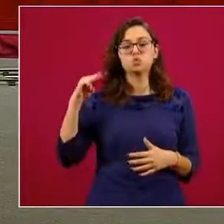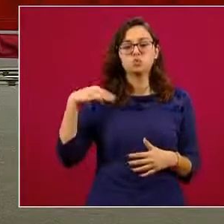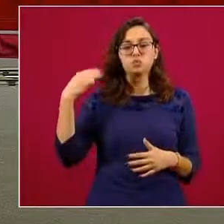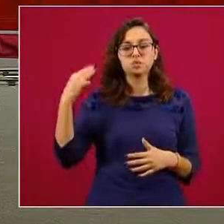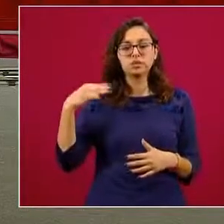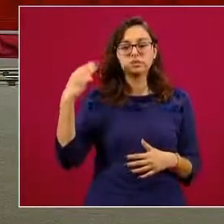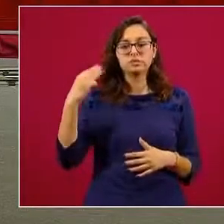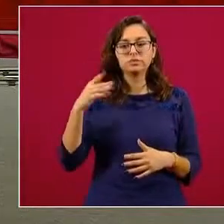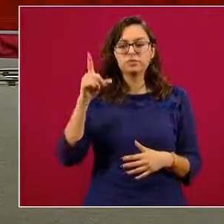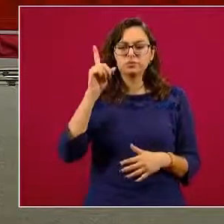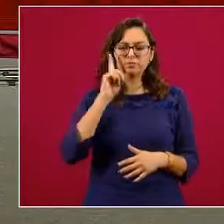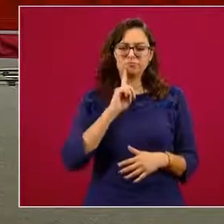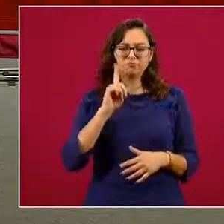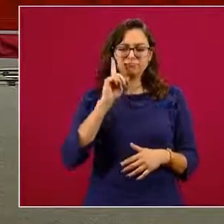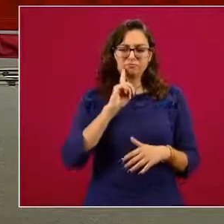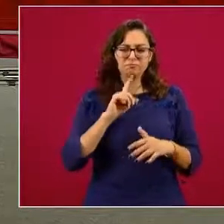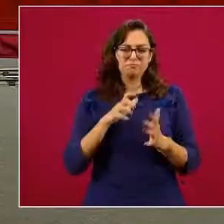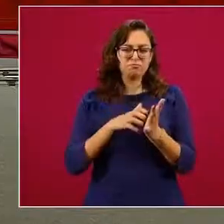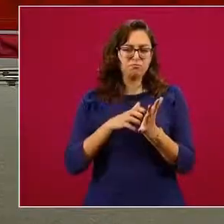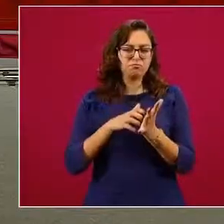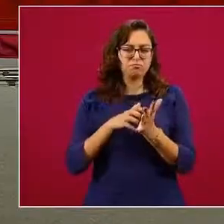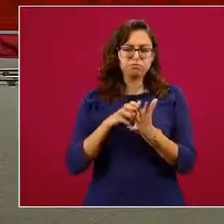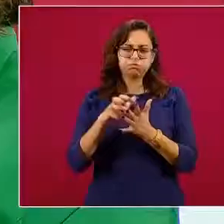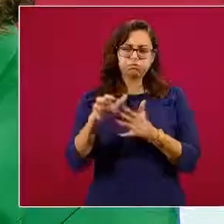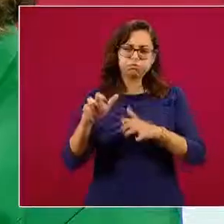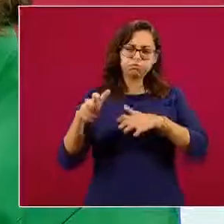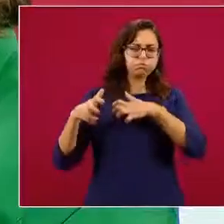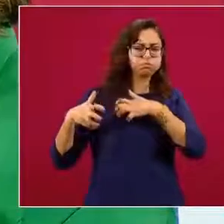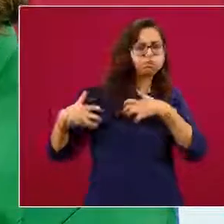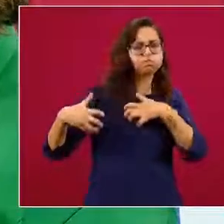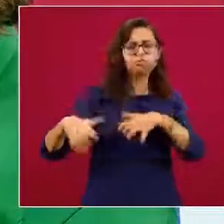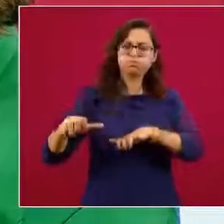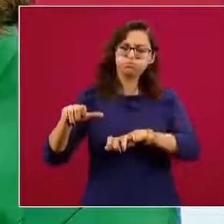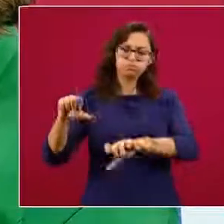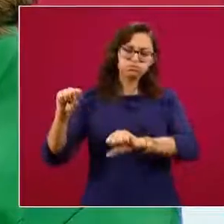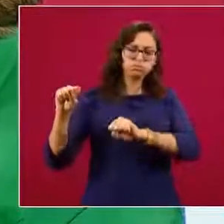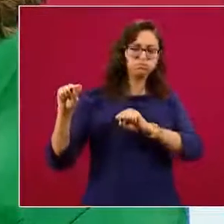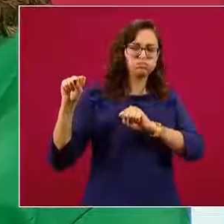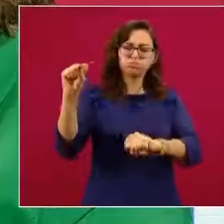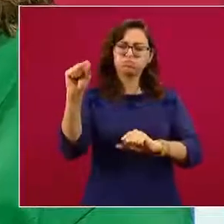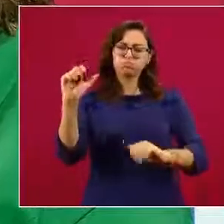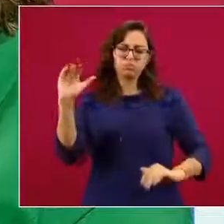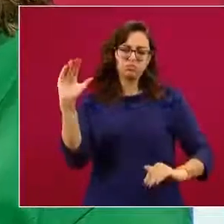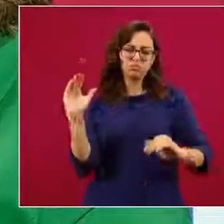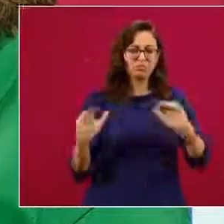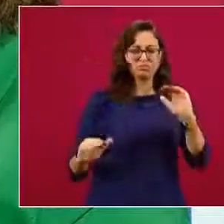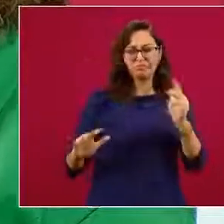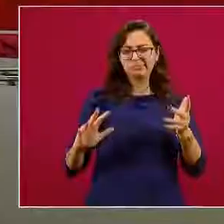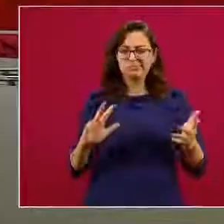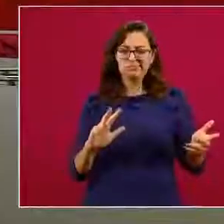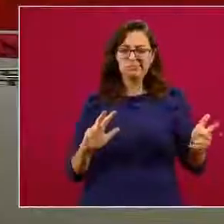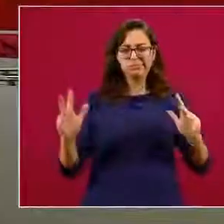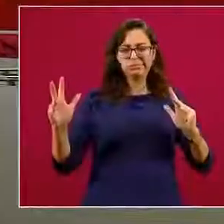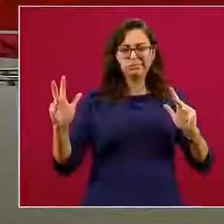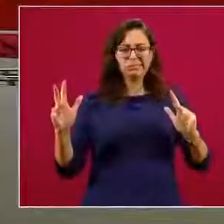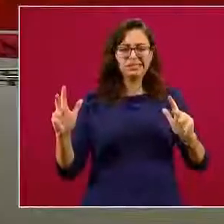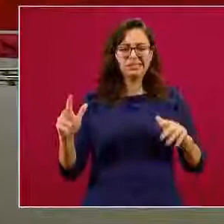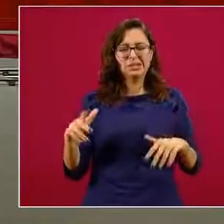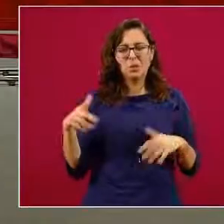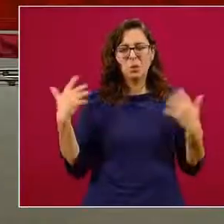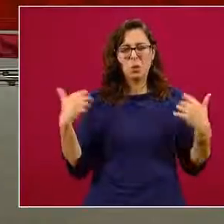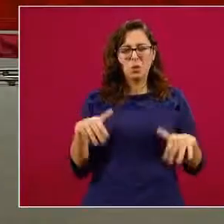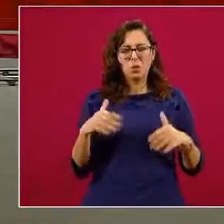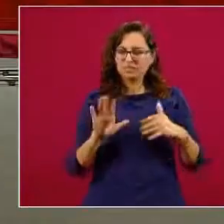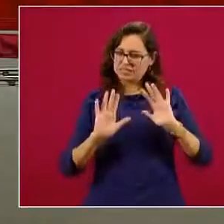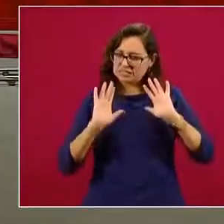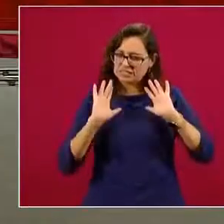de mujeres a pedir el fin de la desigualdad y el fin de la violencia contra las mujeres, y el 9 nos retiramos para que